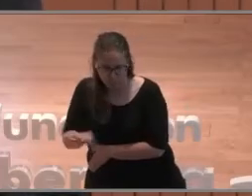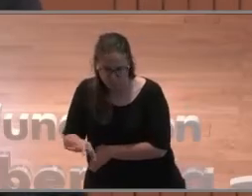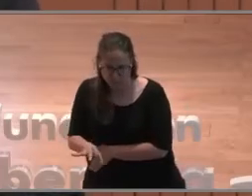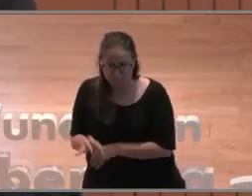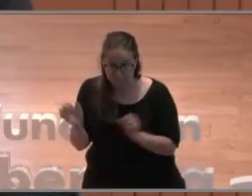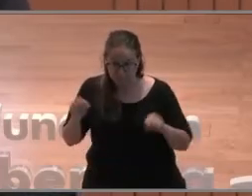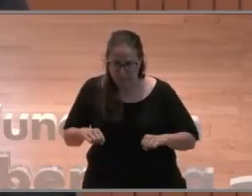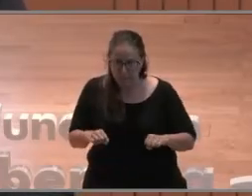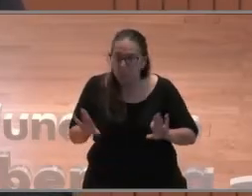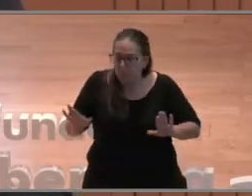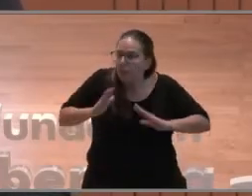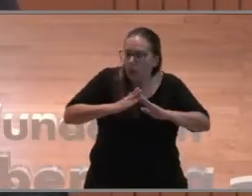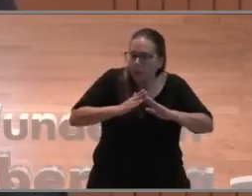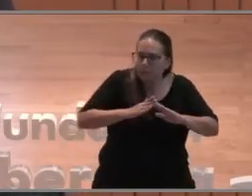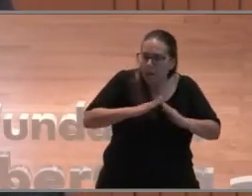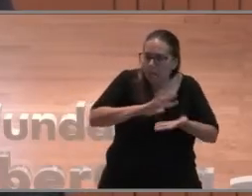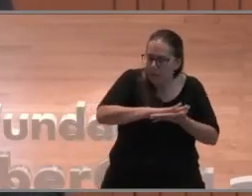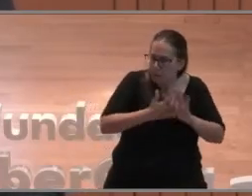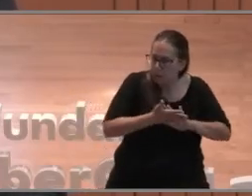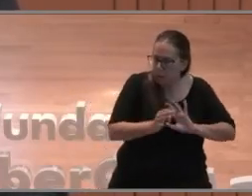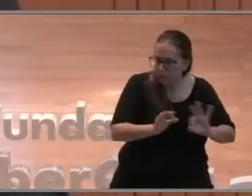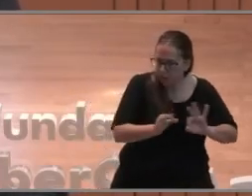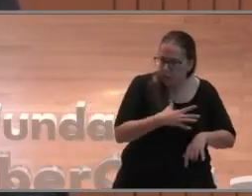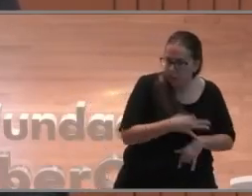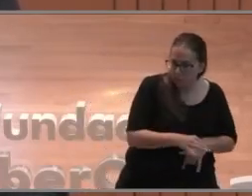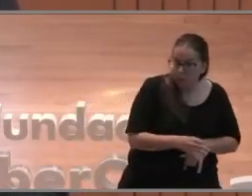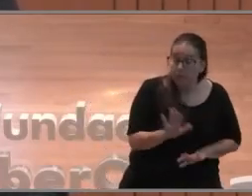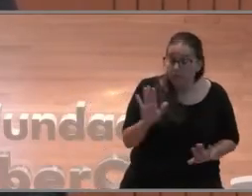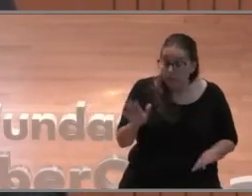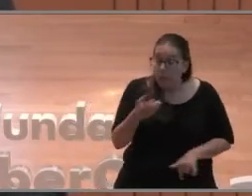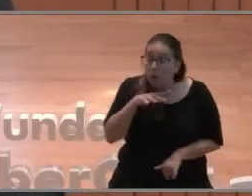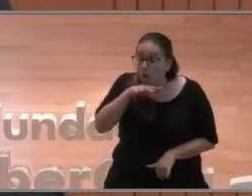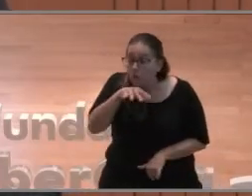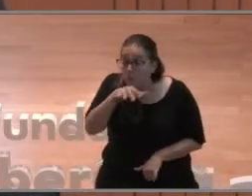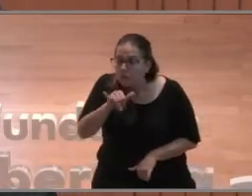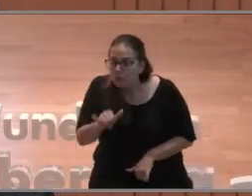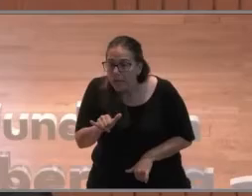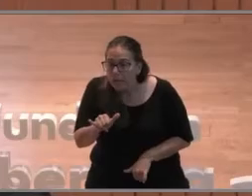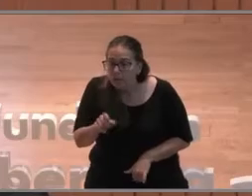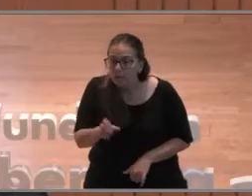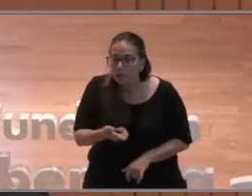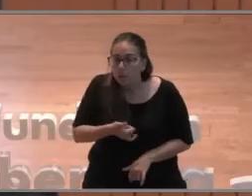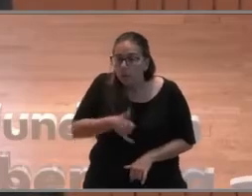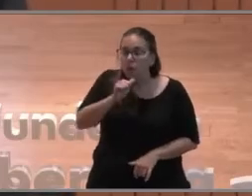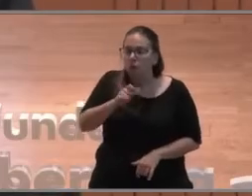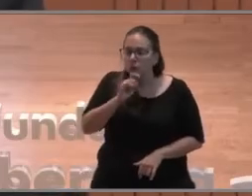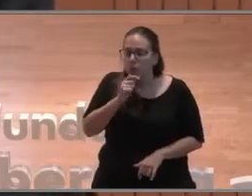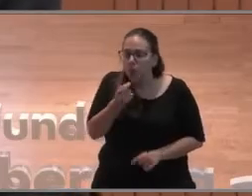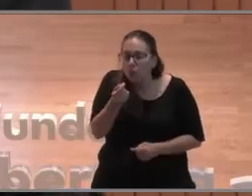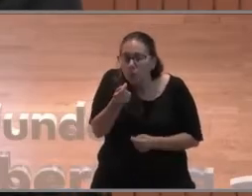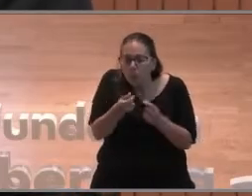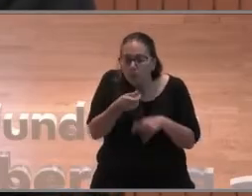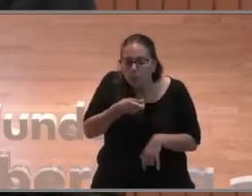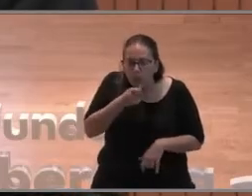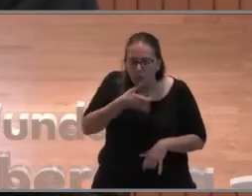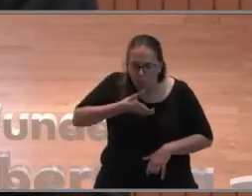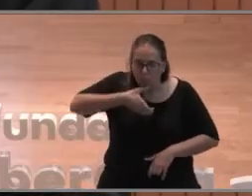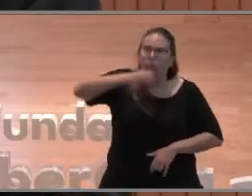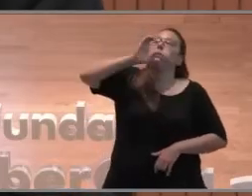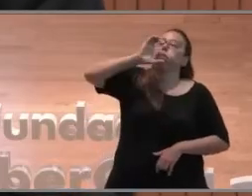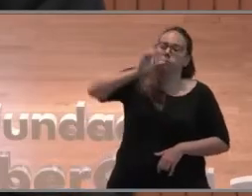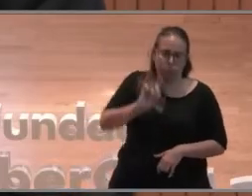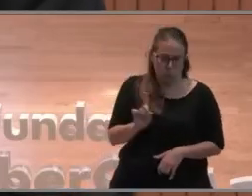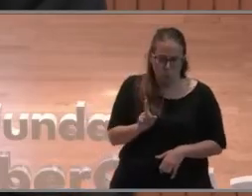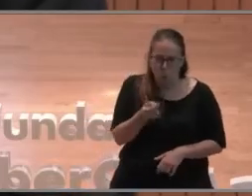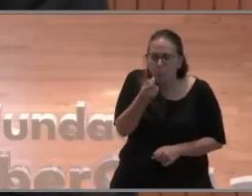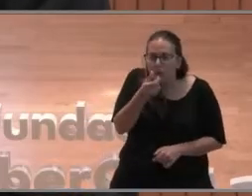pues nos vendría bien. Y eso, si tenemos vómitos, lo que hay que hacer es a pequeños sorbos, no tomarlo de golpe, ir bebiendo